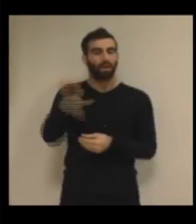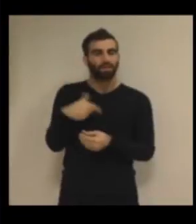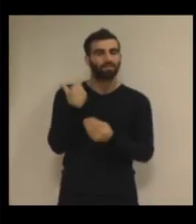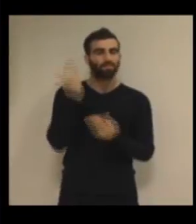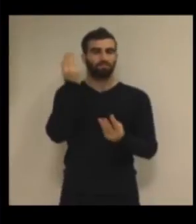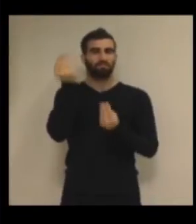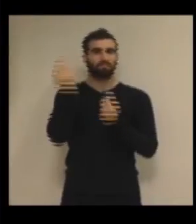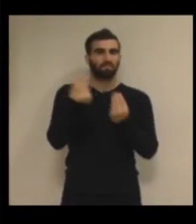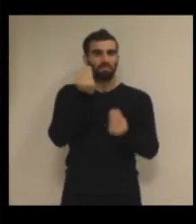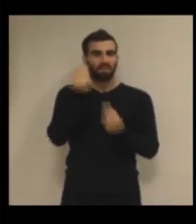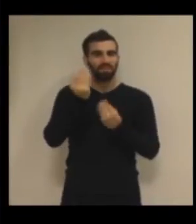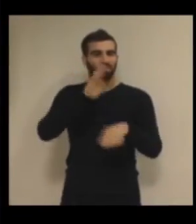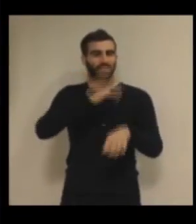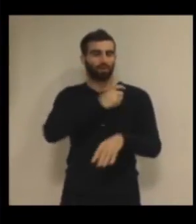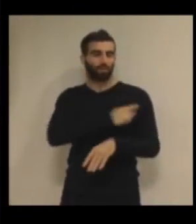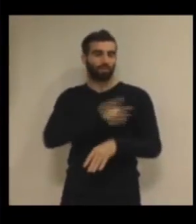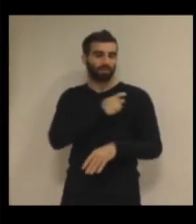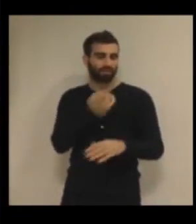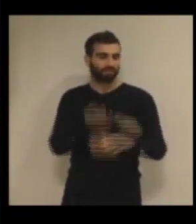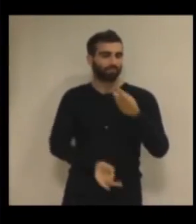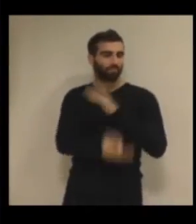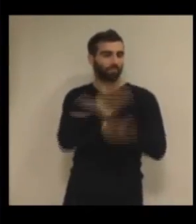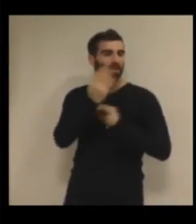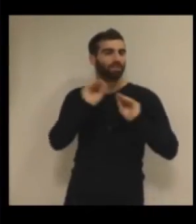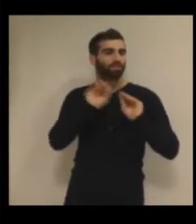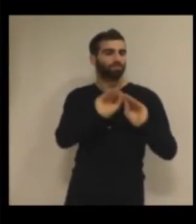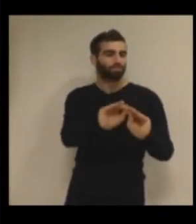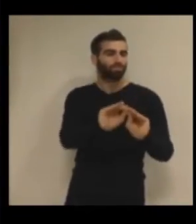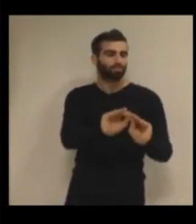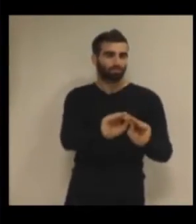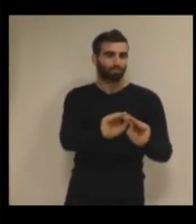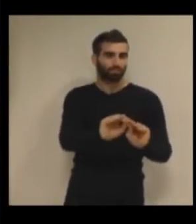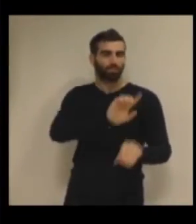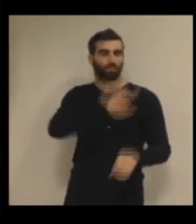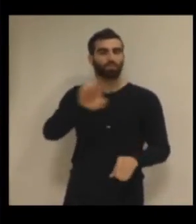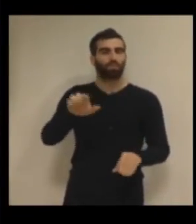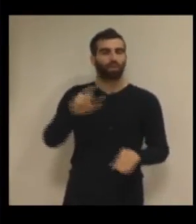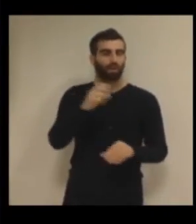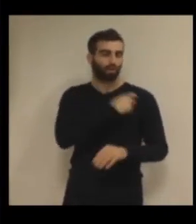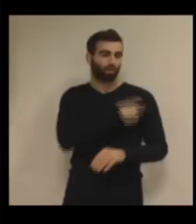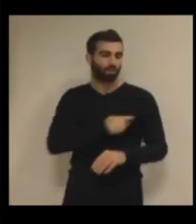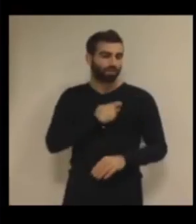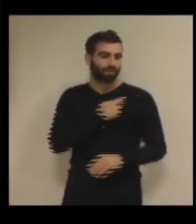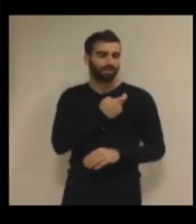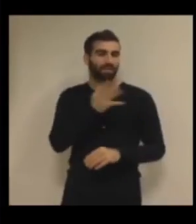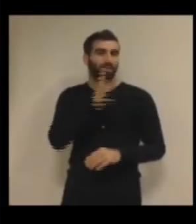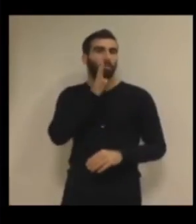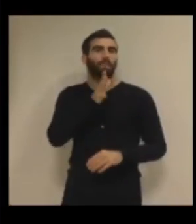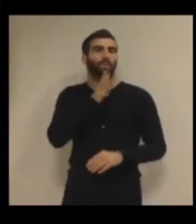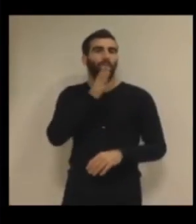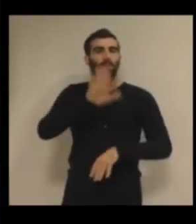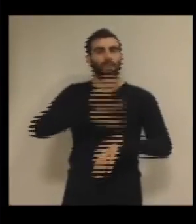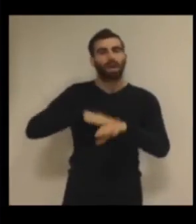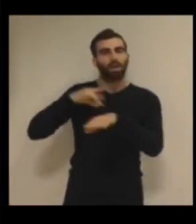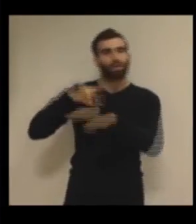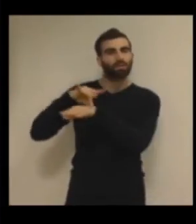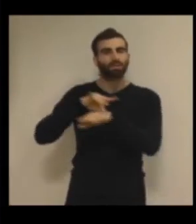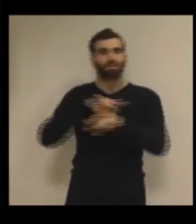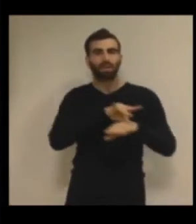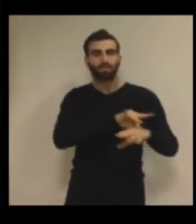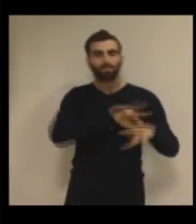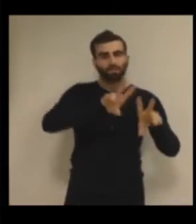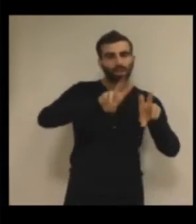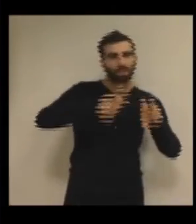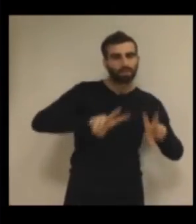constituyó este comité. Nos sirve para orientarnos, para hacer un seguimiento y para añadir esas